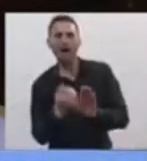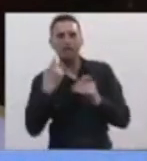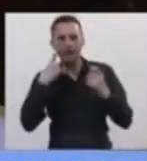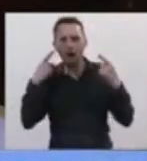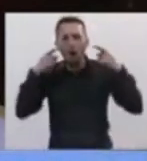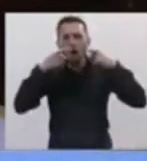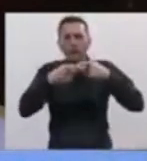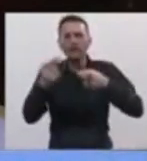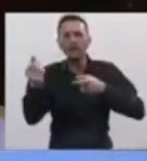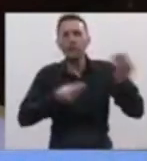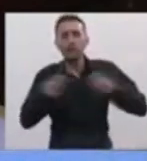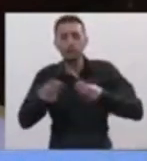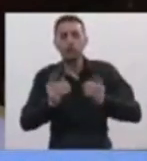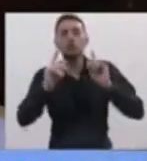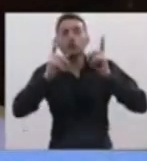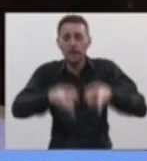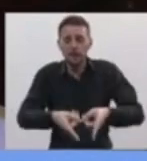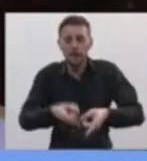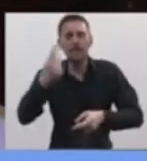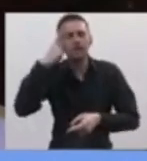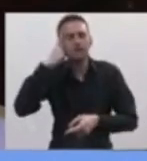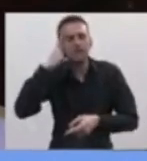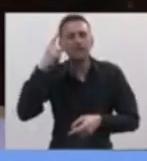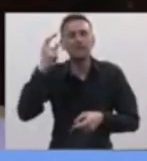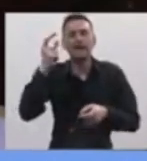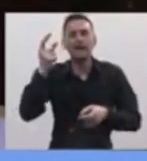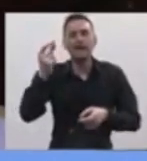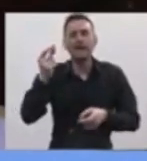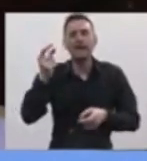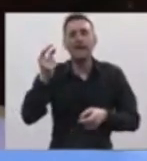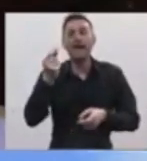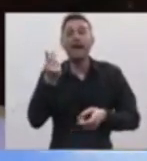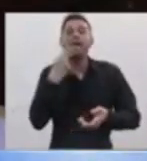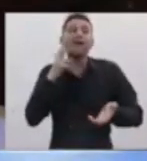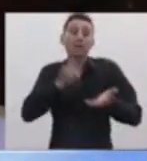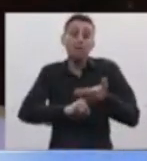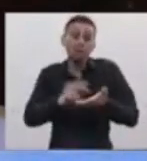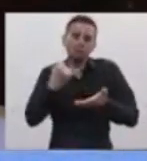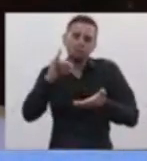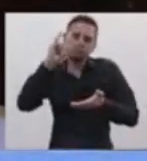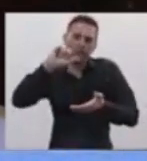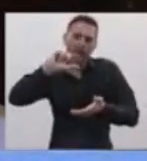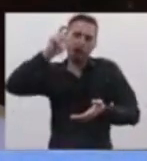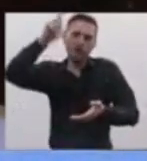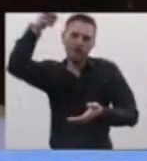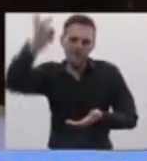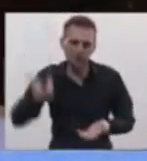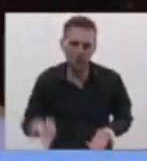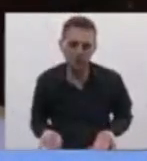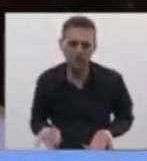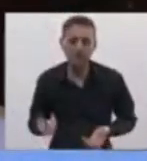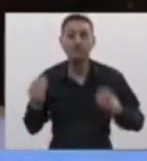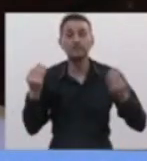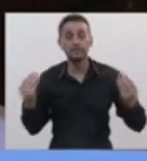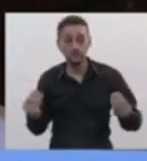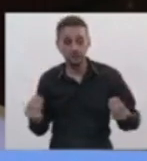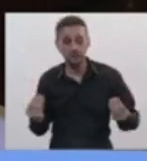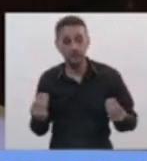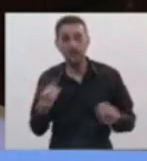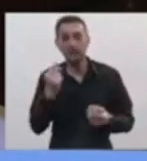del presupuesto pero además en el presupuesto de actualización de tarifas sí porque el